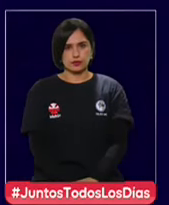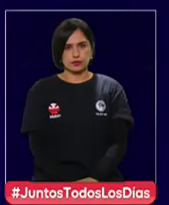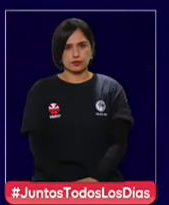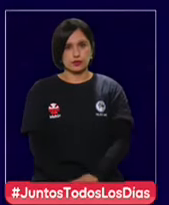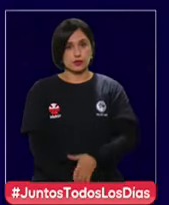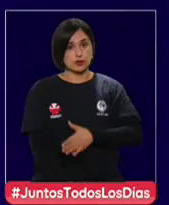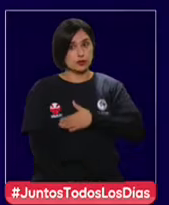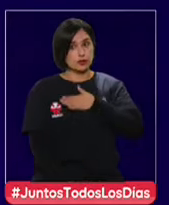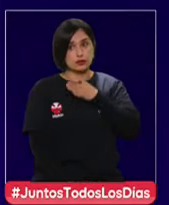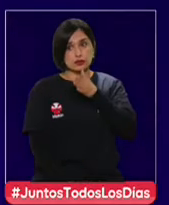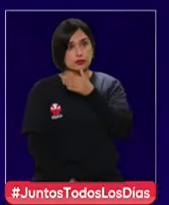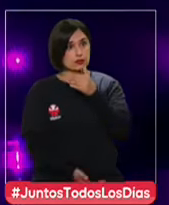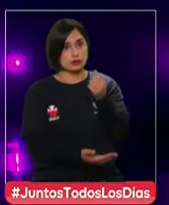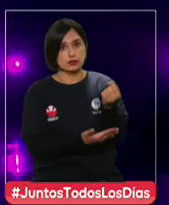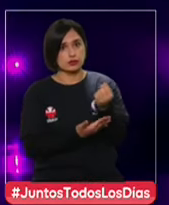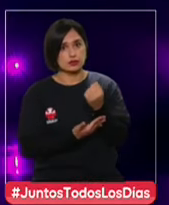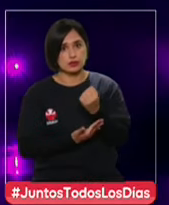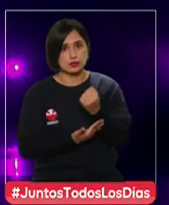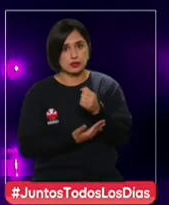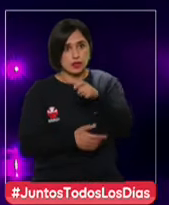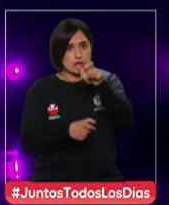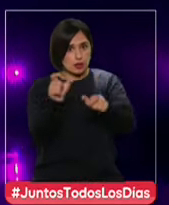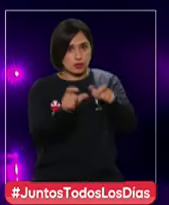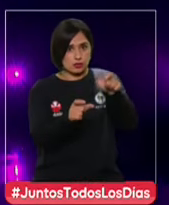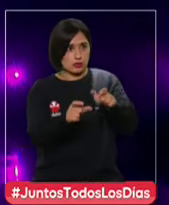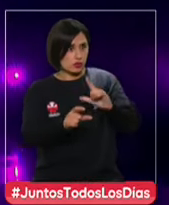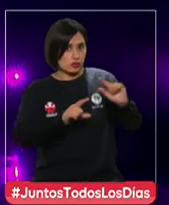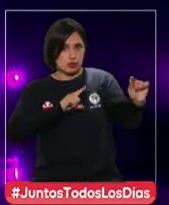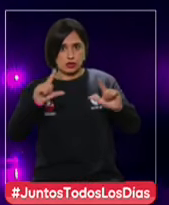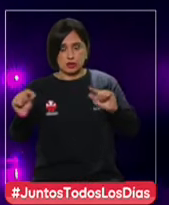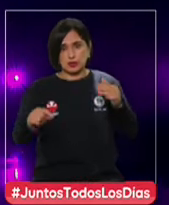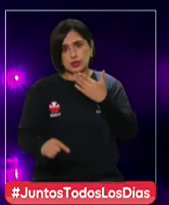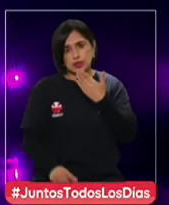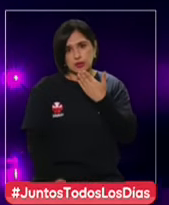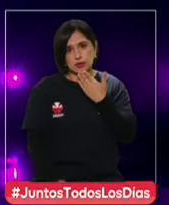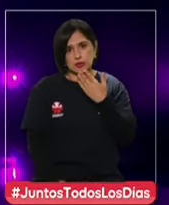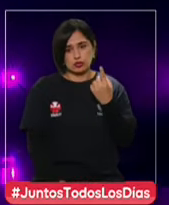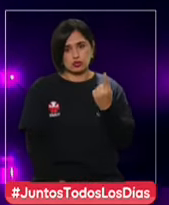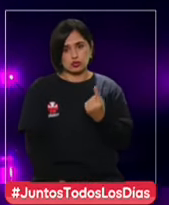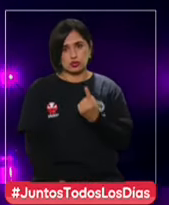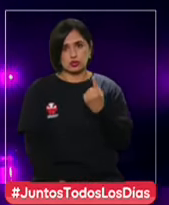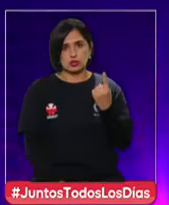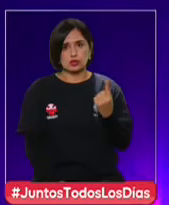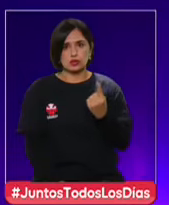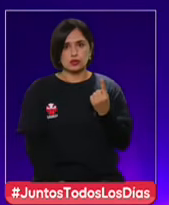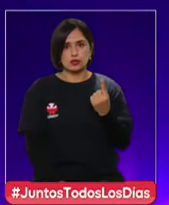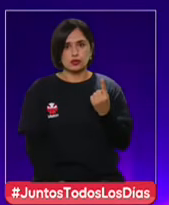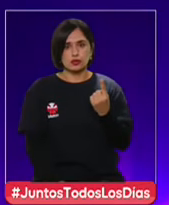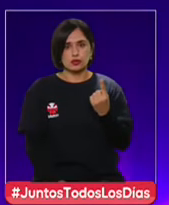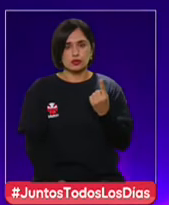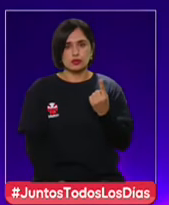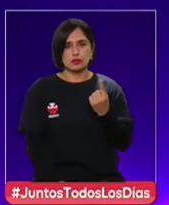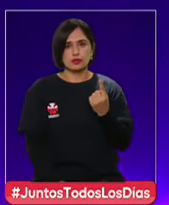Sentir que no tienes quien te ayude, porque la gente también se va de tu lado. Te van dejando sola.